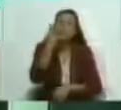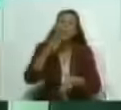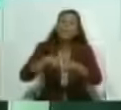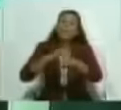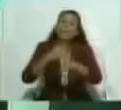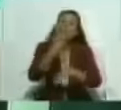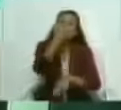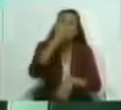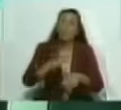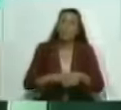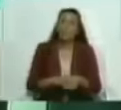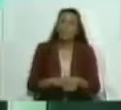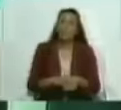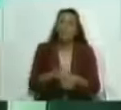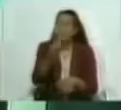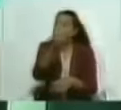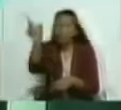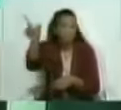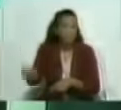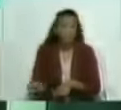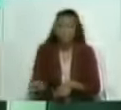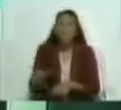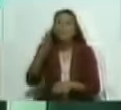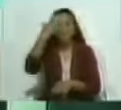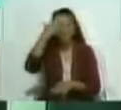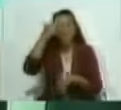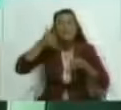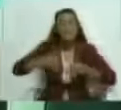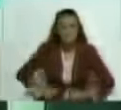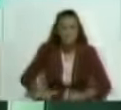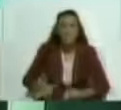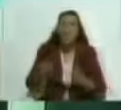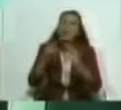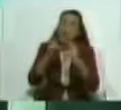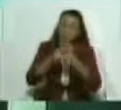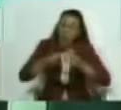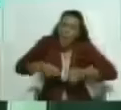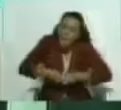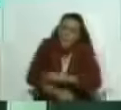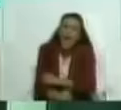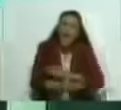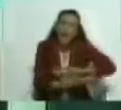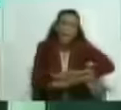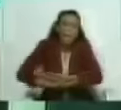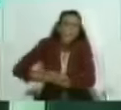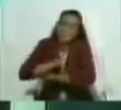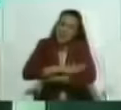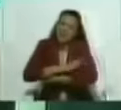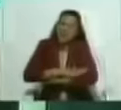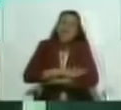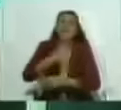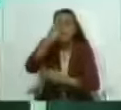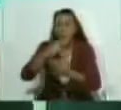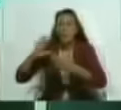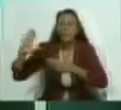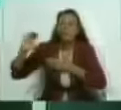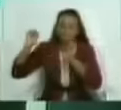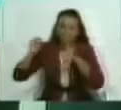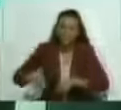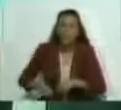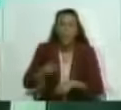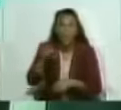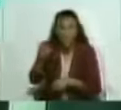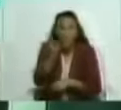esto. Él no es perfecto, pero sé, porque lo conozco desde que es un bebé, que les va a cumplir.